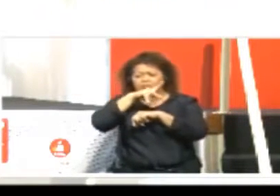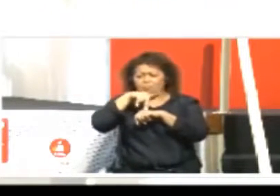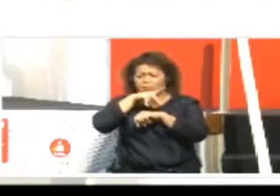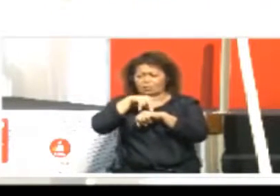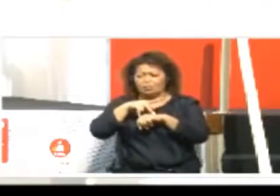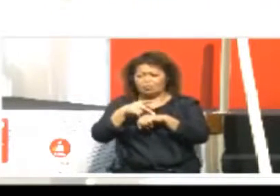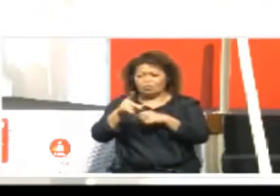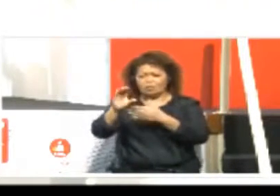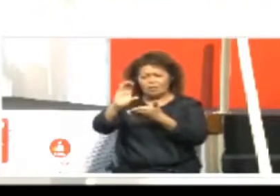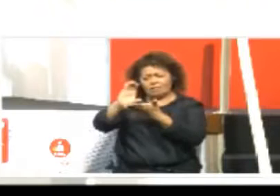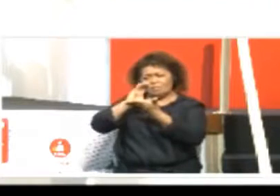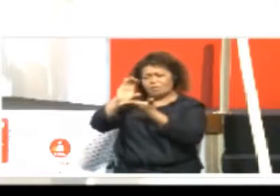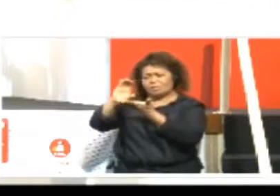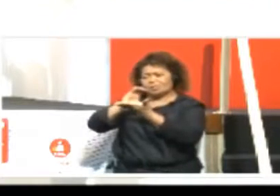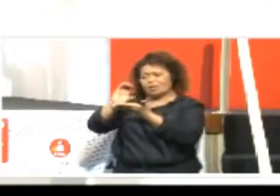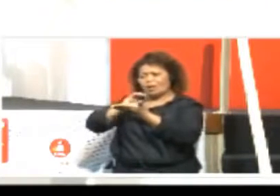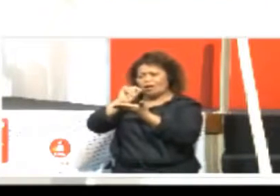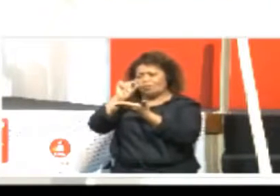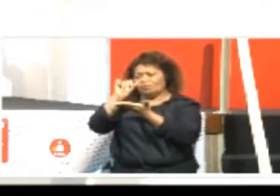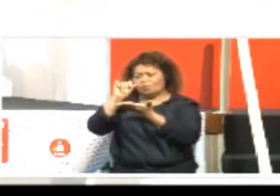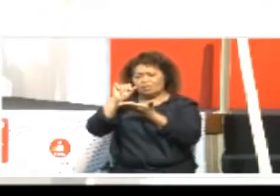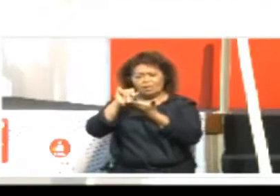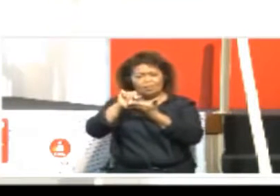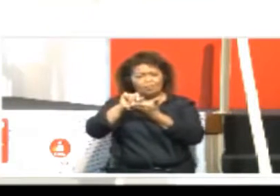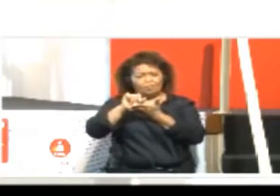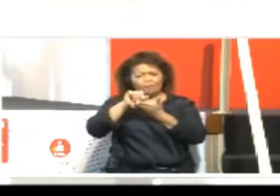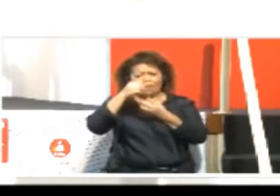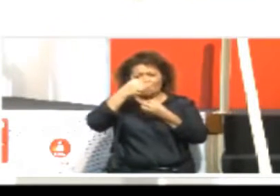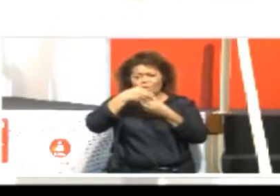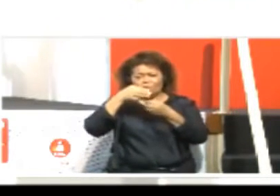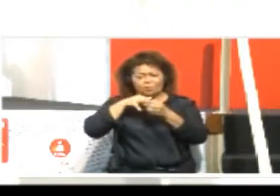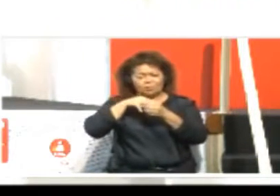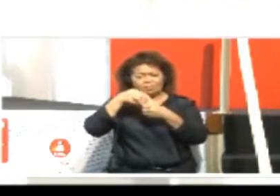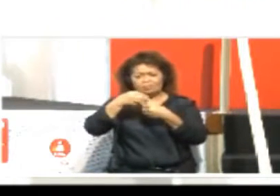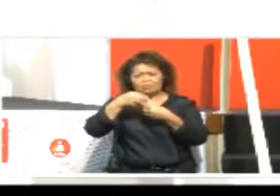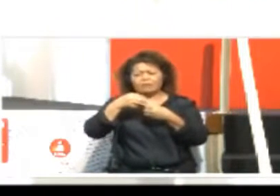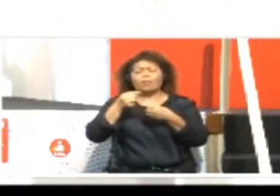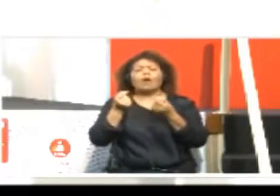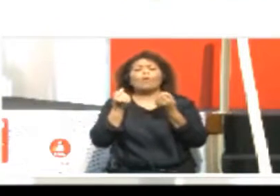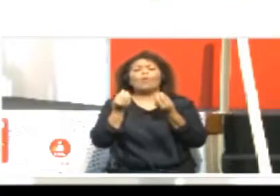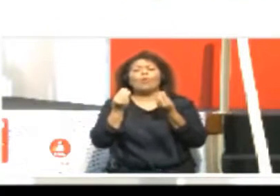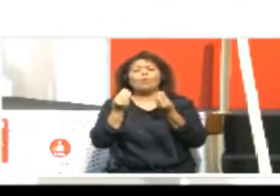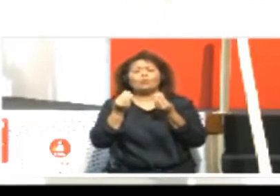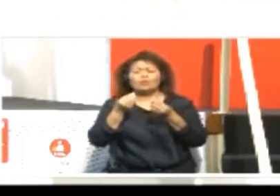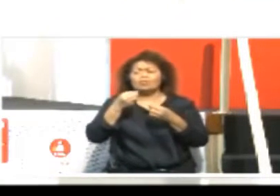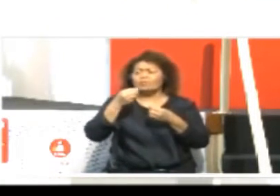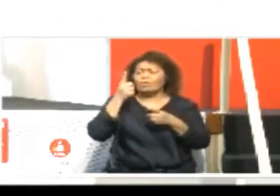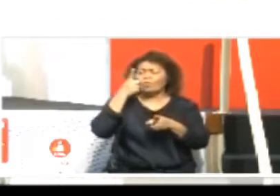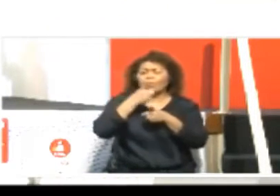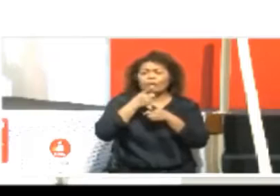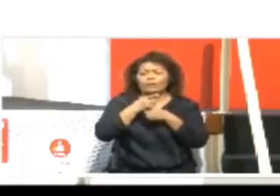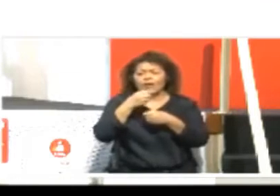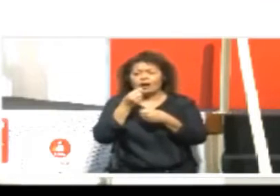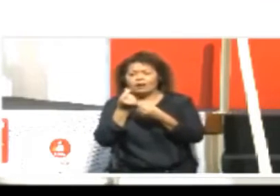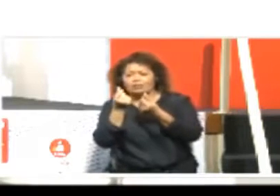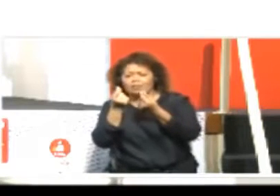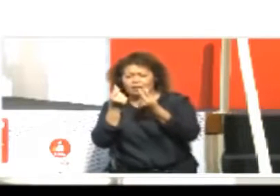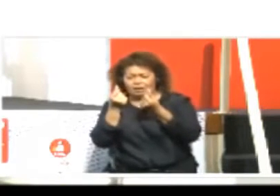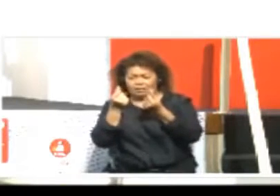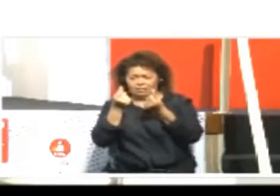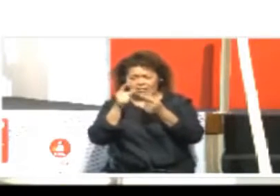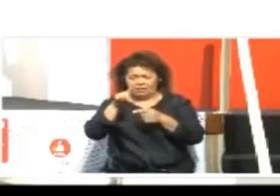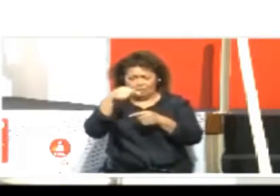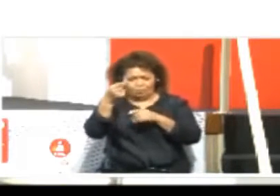estaban obteniendo buenos dineros de parte de la cooperación internacional. Y vemos que después de que se pasó la política, la última gráfica,